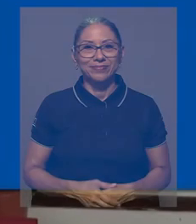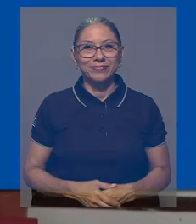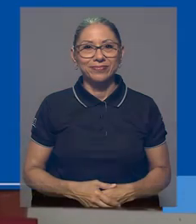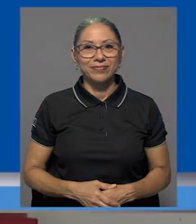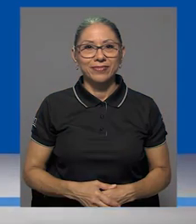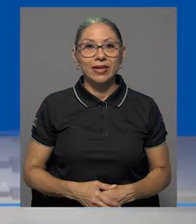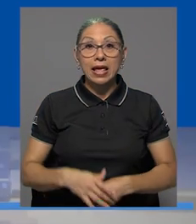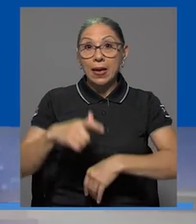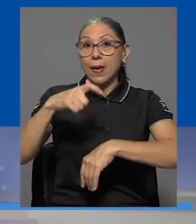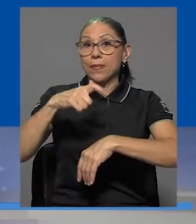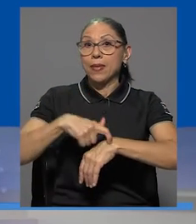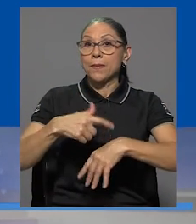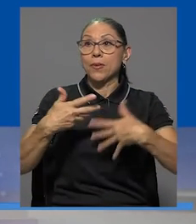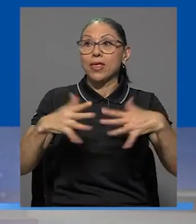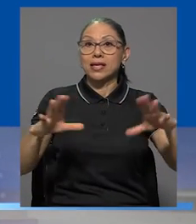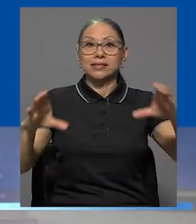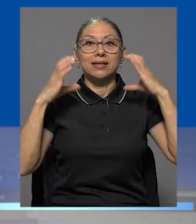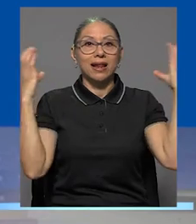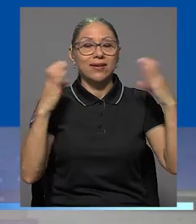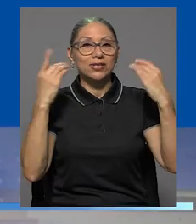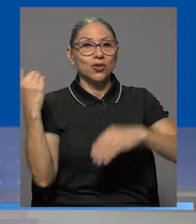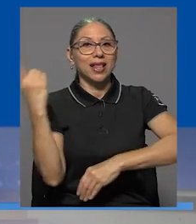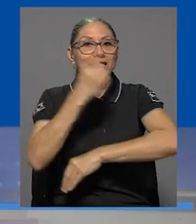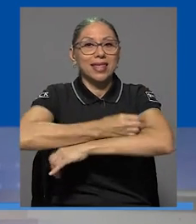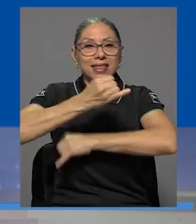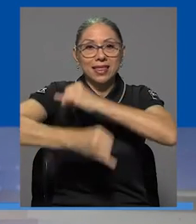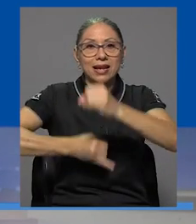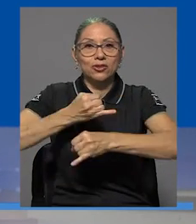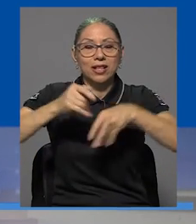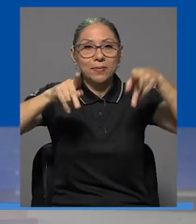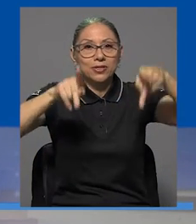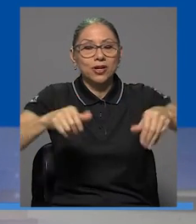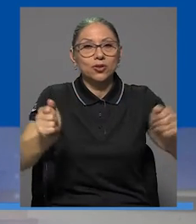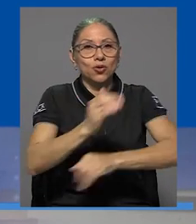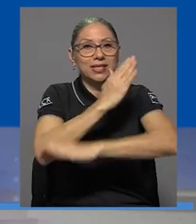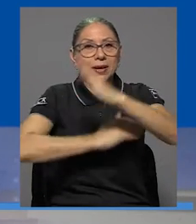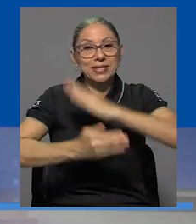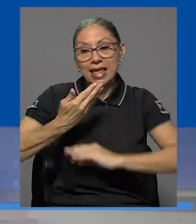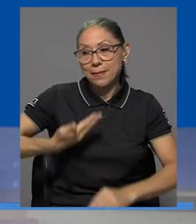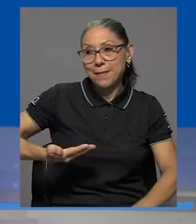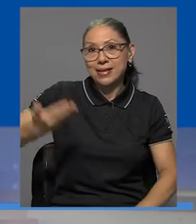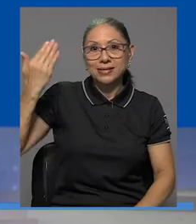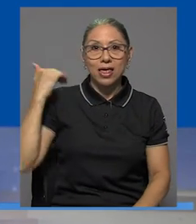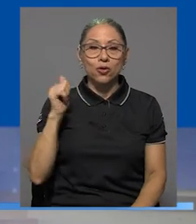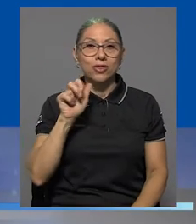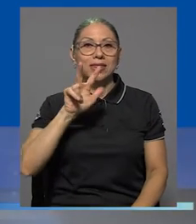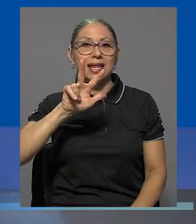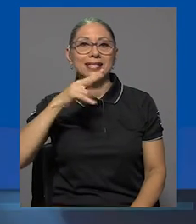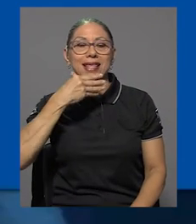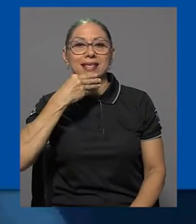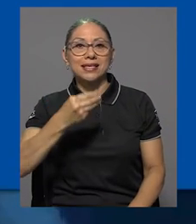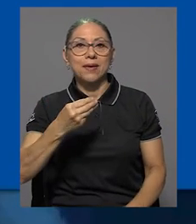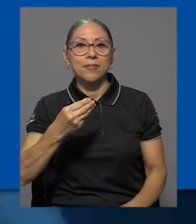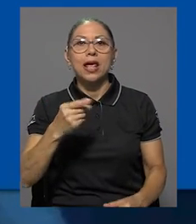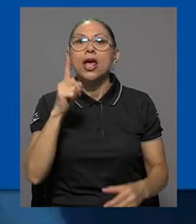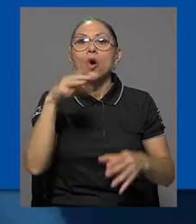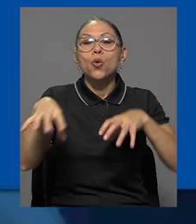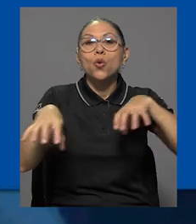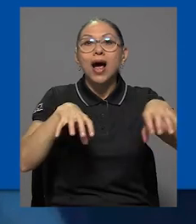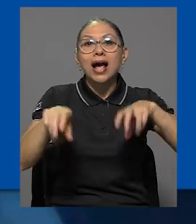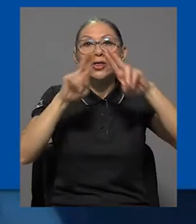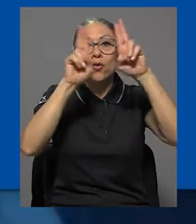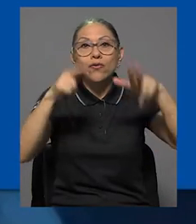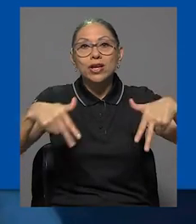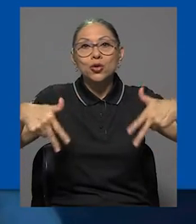Durante la celebración del Día Internacional de las Personas con Discapacidad del pasado 3 de diciembre, mediante un acto